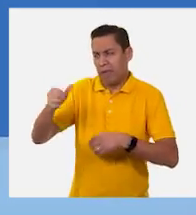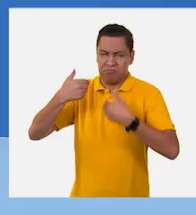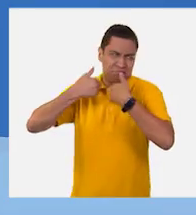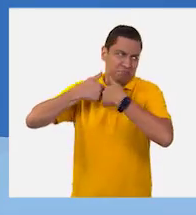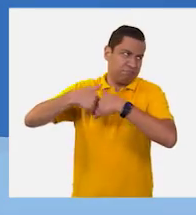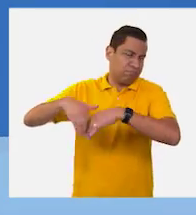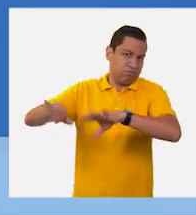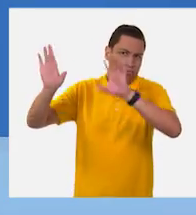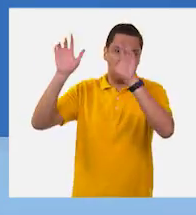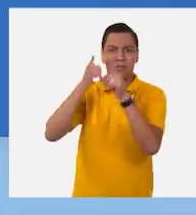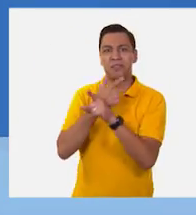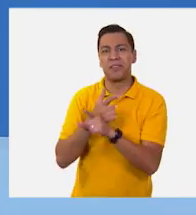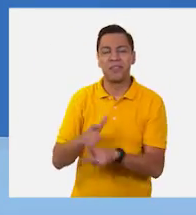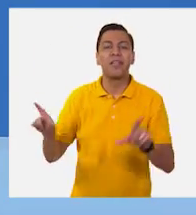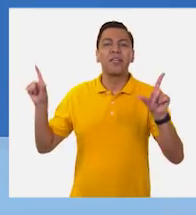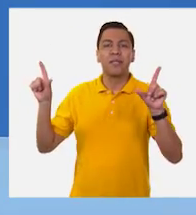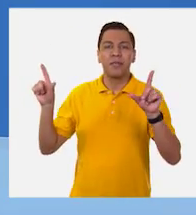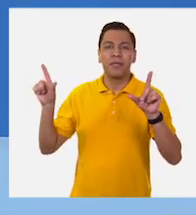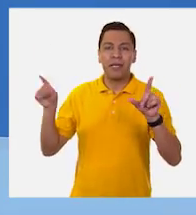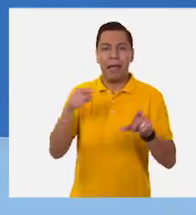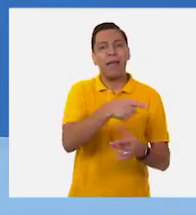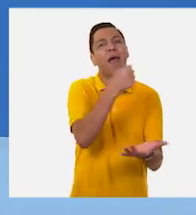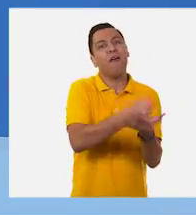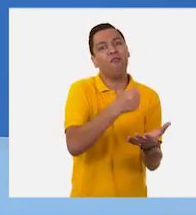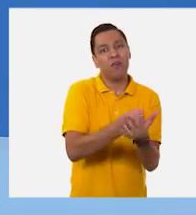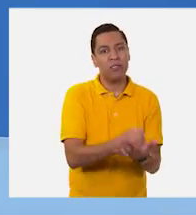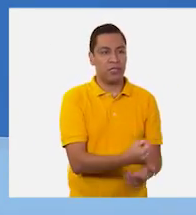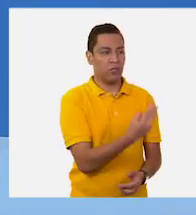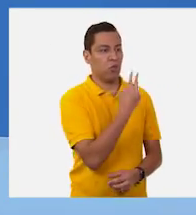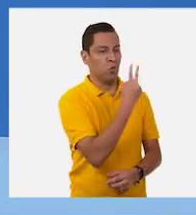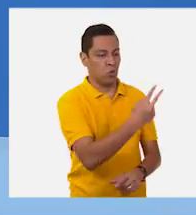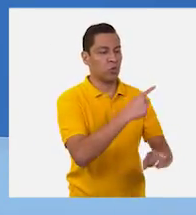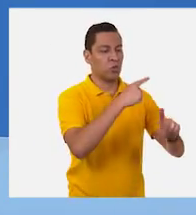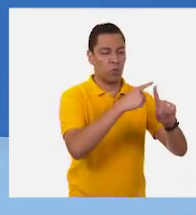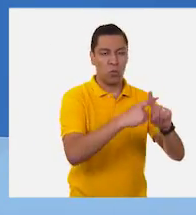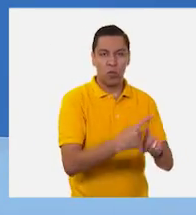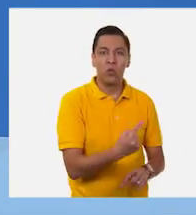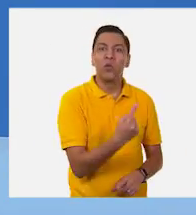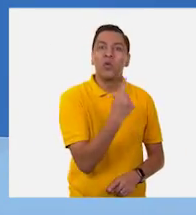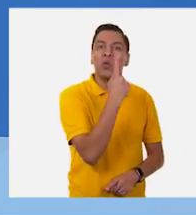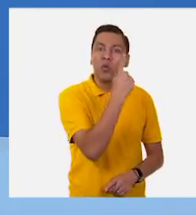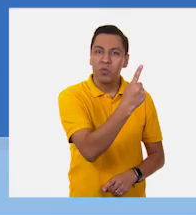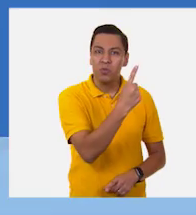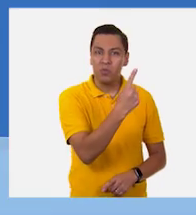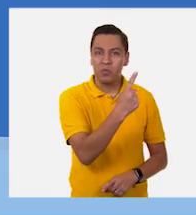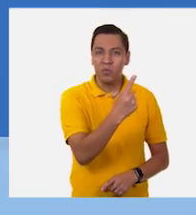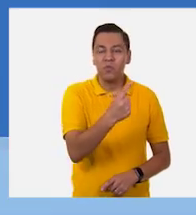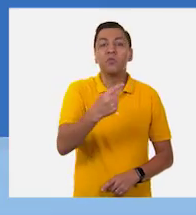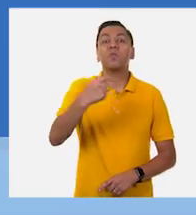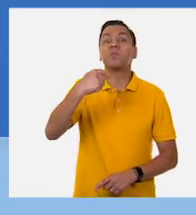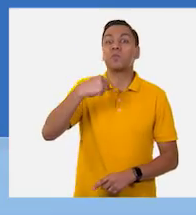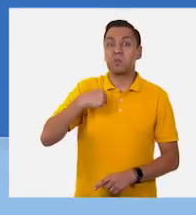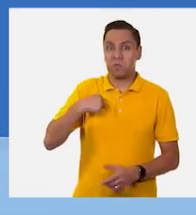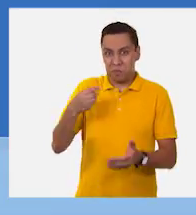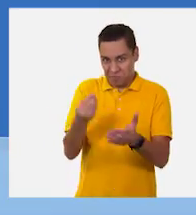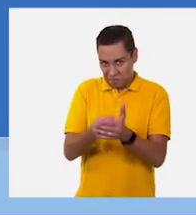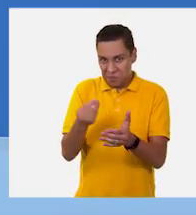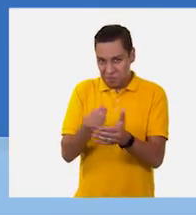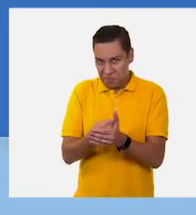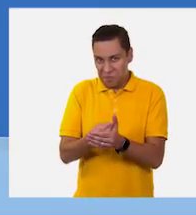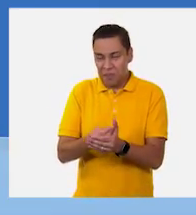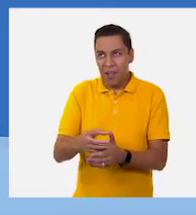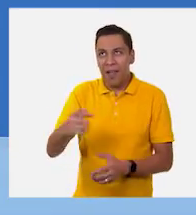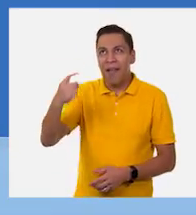también. Pero creo que, en vez de haber sido calcetón al rescate, esta clase rescató